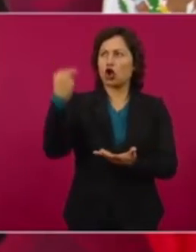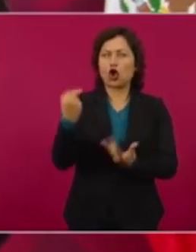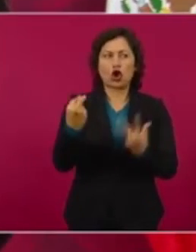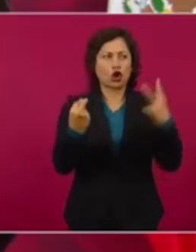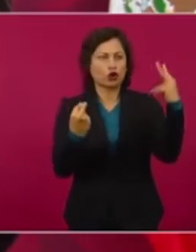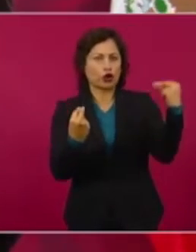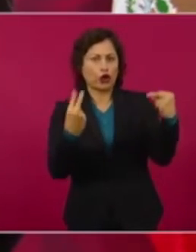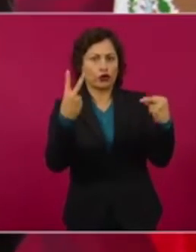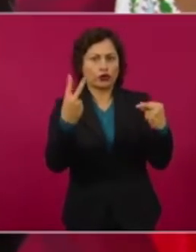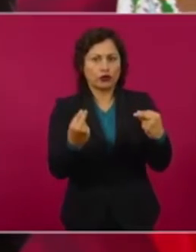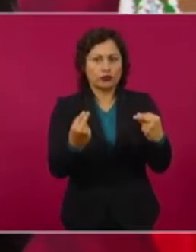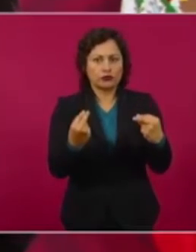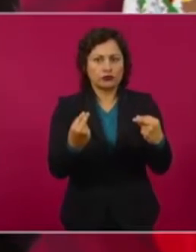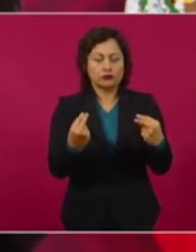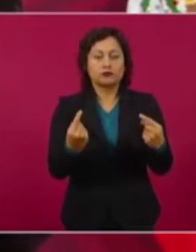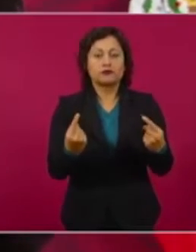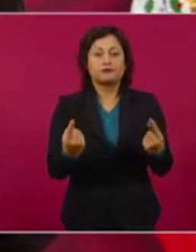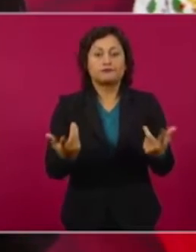gasolinas?